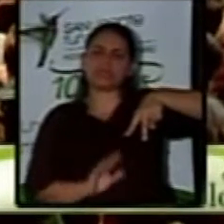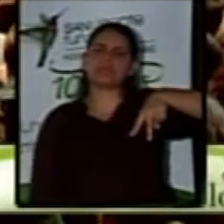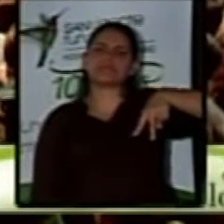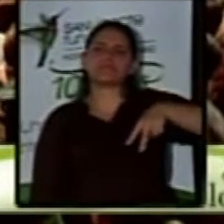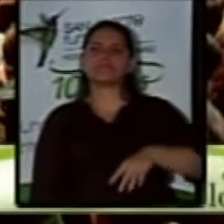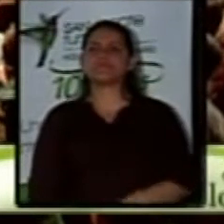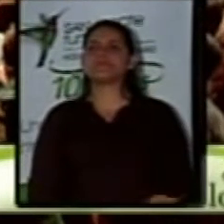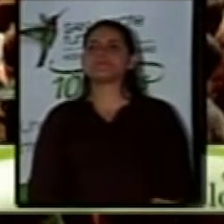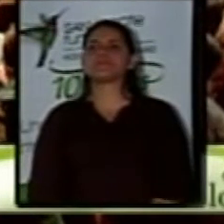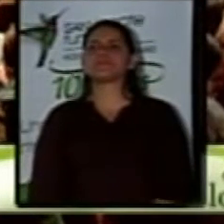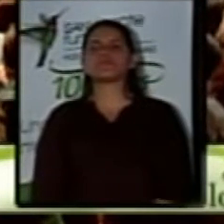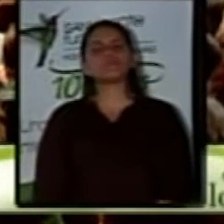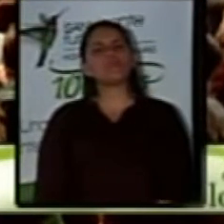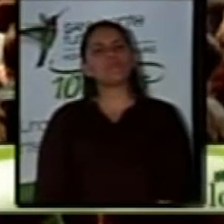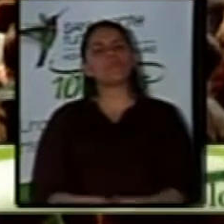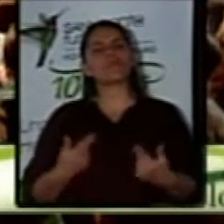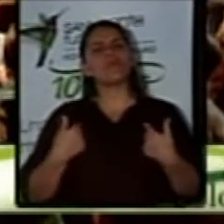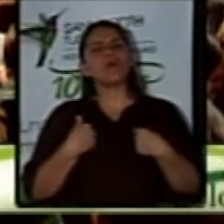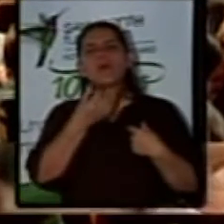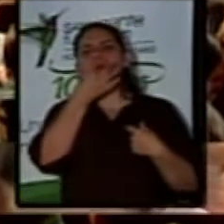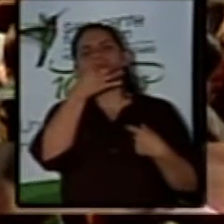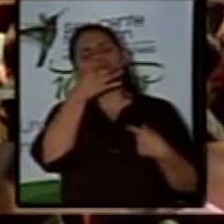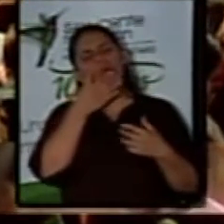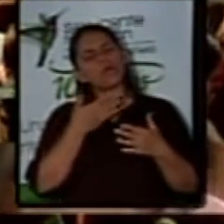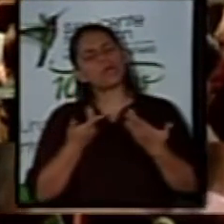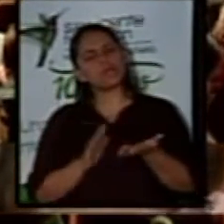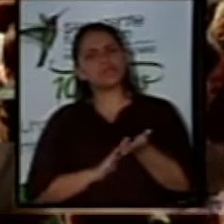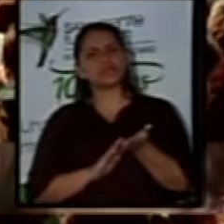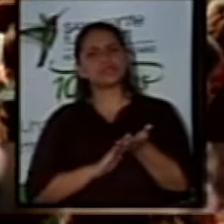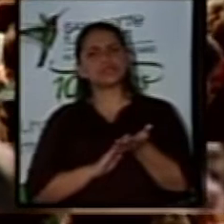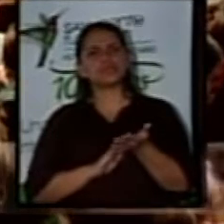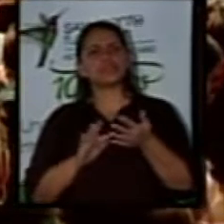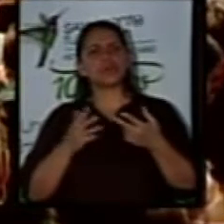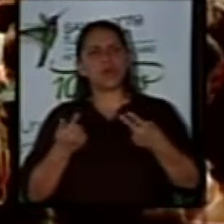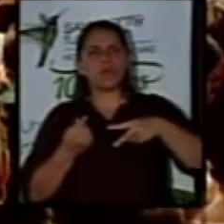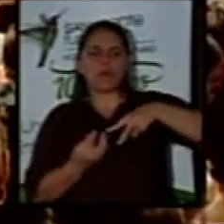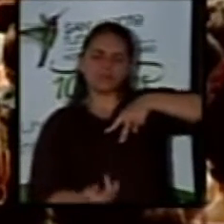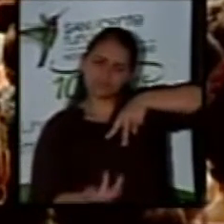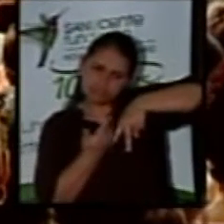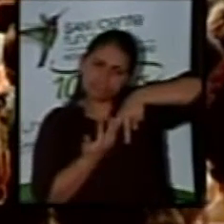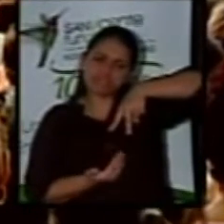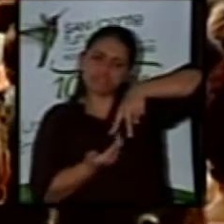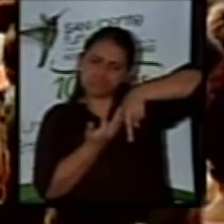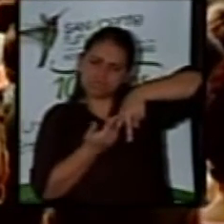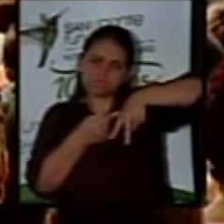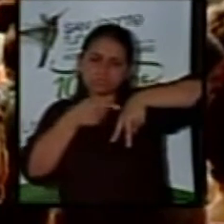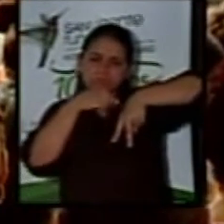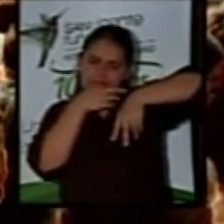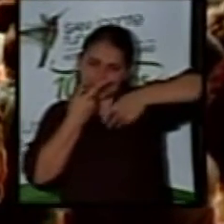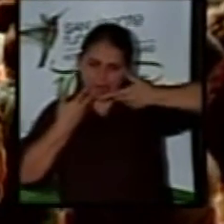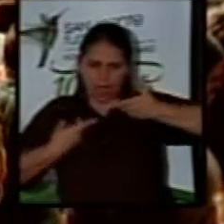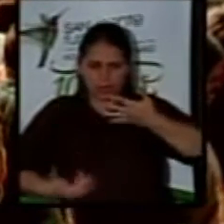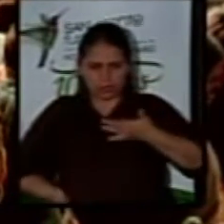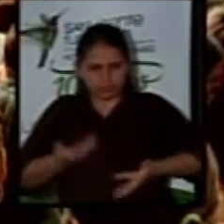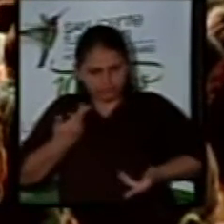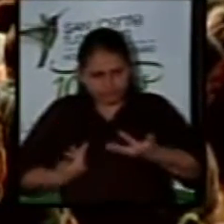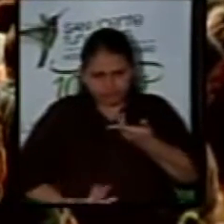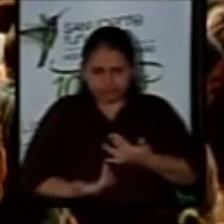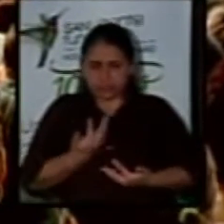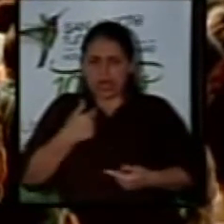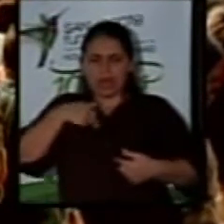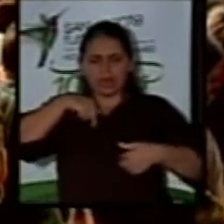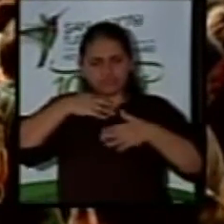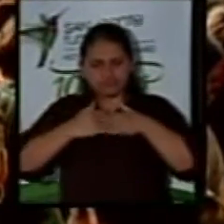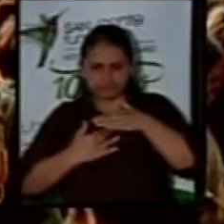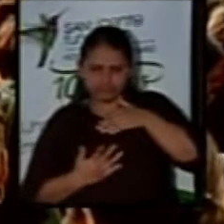estos medicamentos. ¿Cómo actúan estos medicamentos? Mejoran la microcirculación y la macrocirculación venosa, van a aumentar el tono